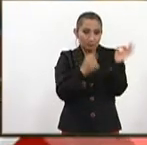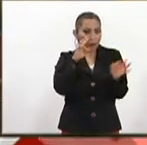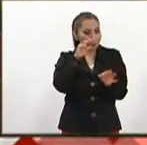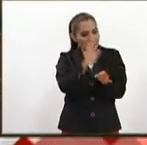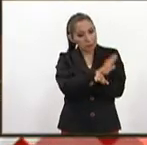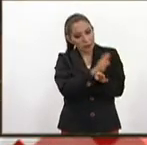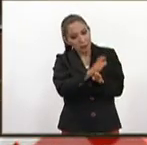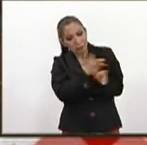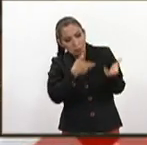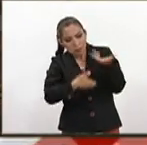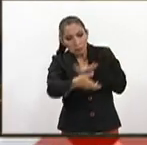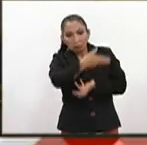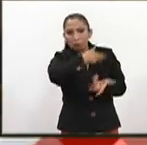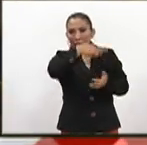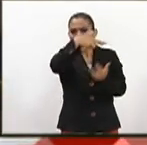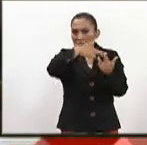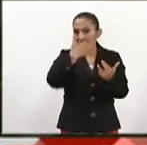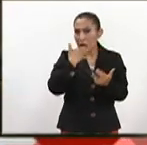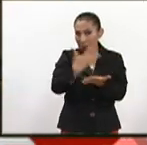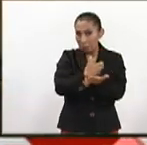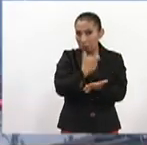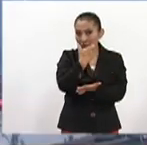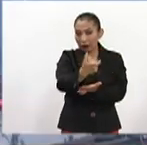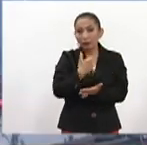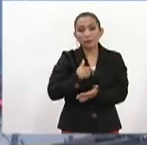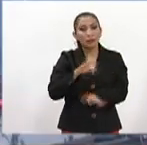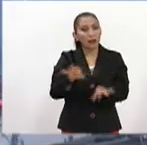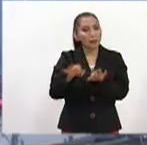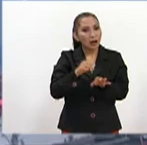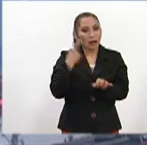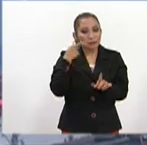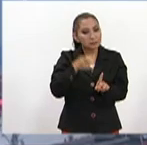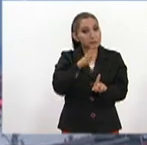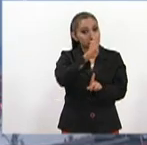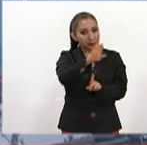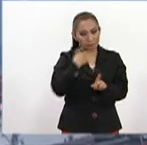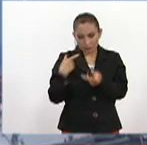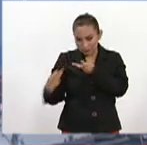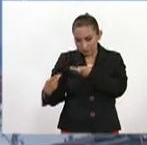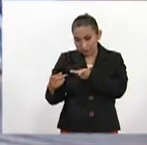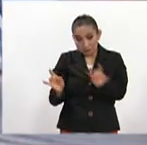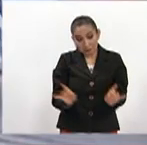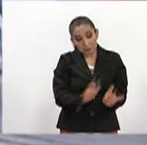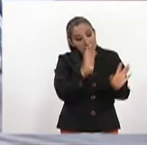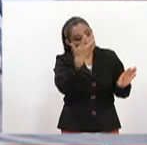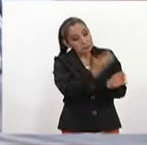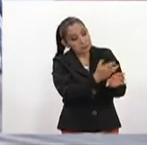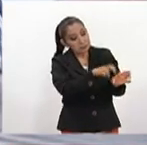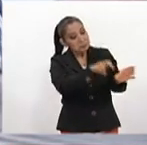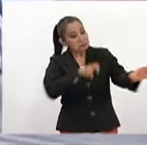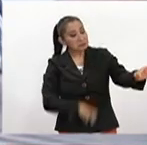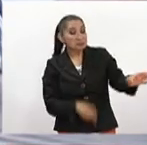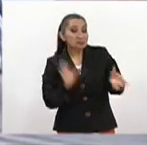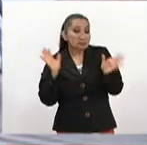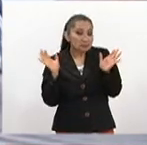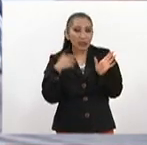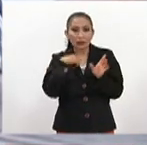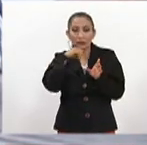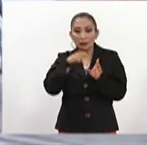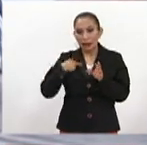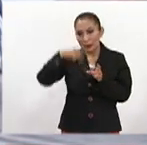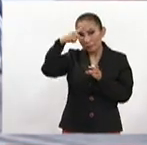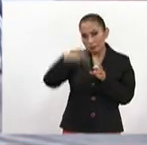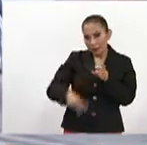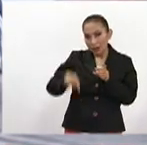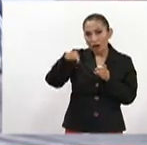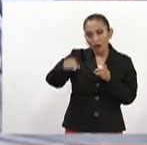sus beneficios económicos para la región. Agregó que no solo trabajan en un plan B en caso de que Estados Unidos se levante de la mesa, sino que nuestro